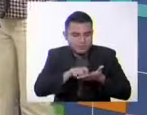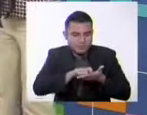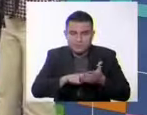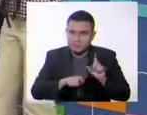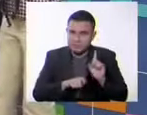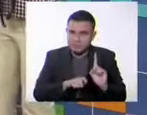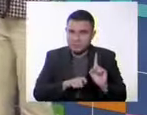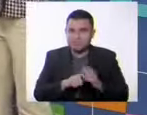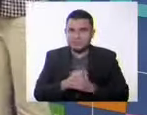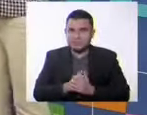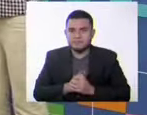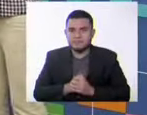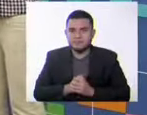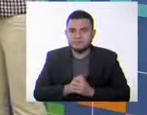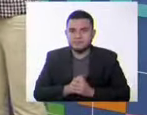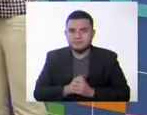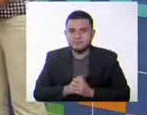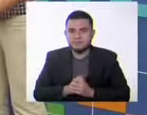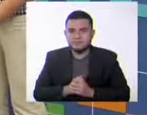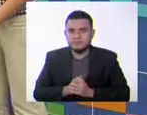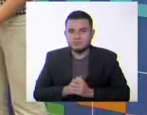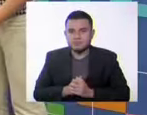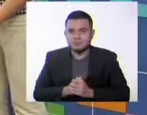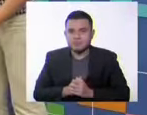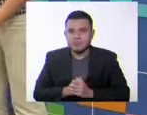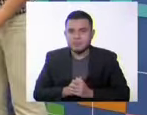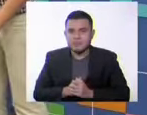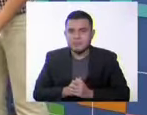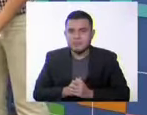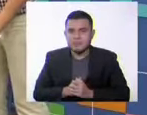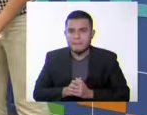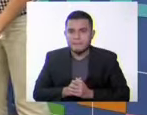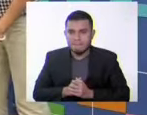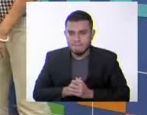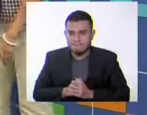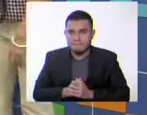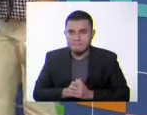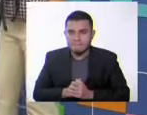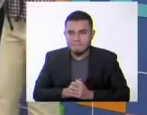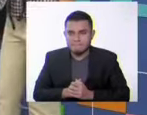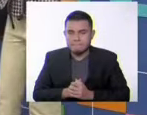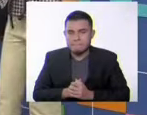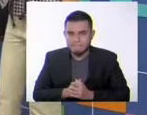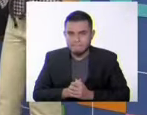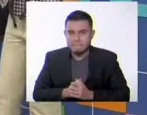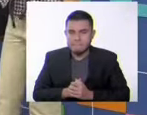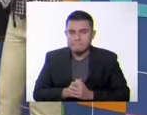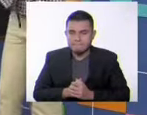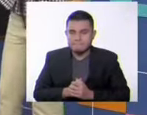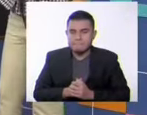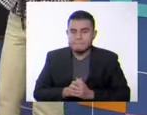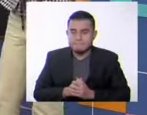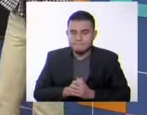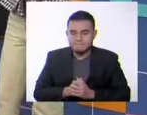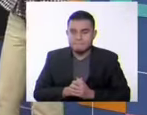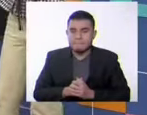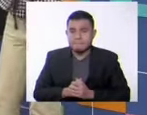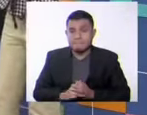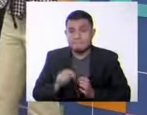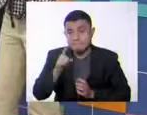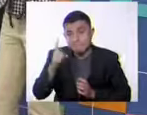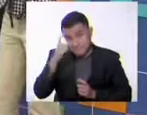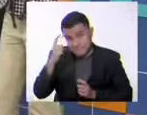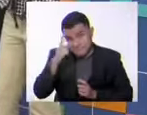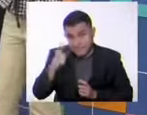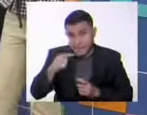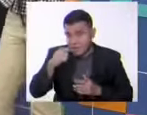pluma. Así que está, exactamente. Este es el primero, Luis, de la forma de escritura. Imagínate que usar una pluma